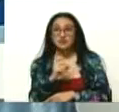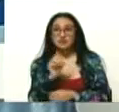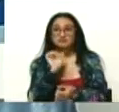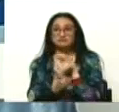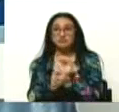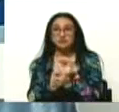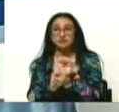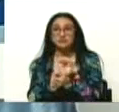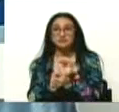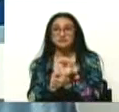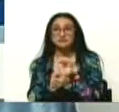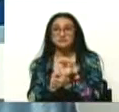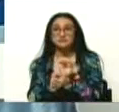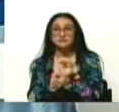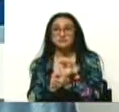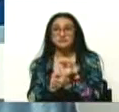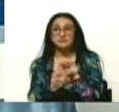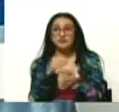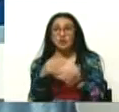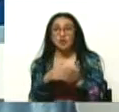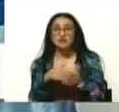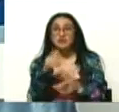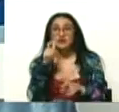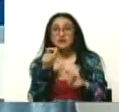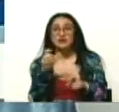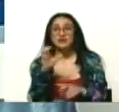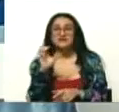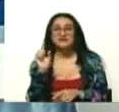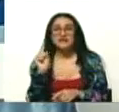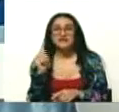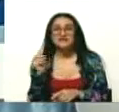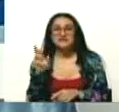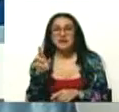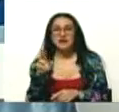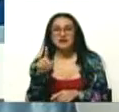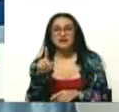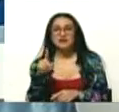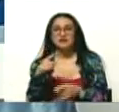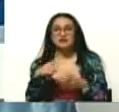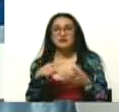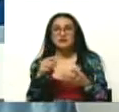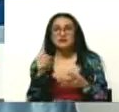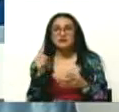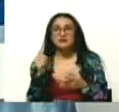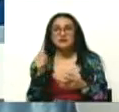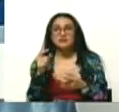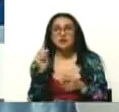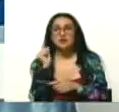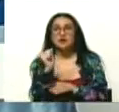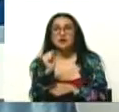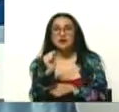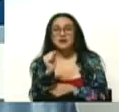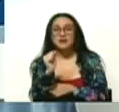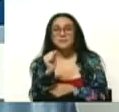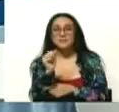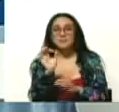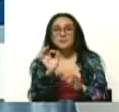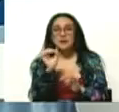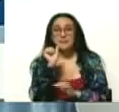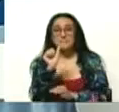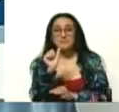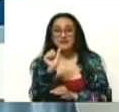prisión lograda en Guárico contra los delincuentes César Martínez y Abdollah Lee por los delitos de sicariato